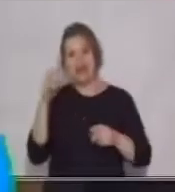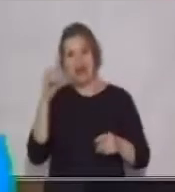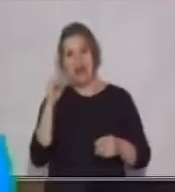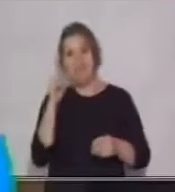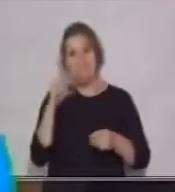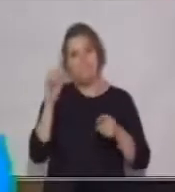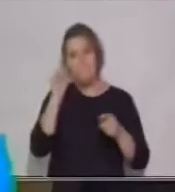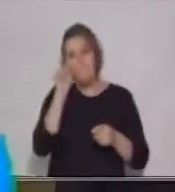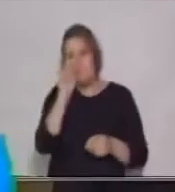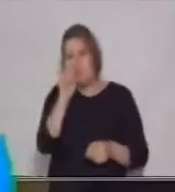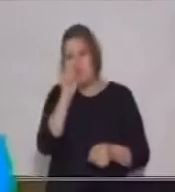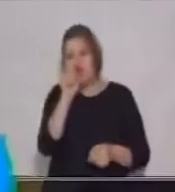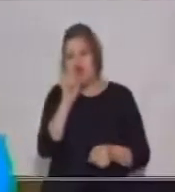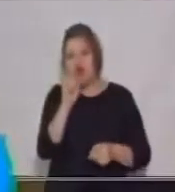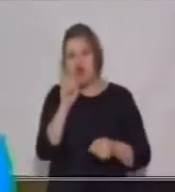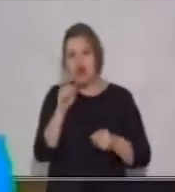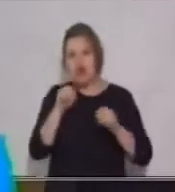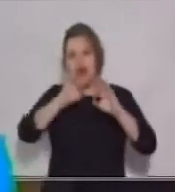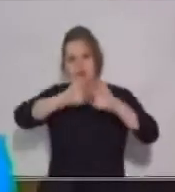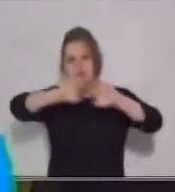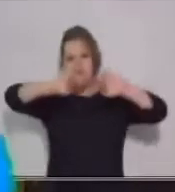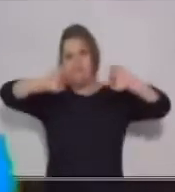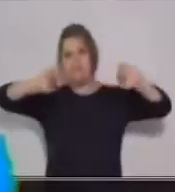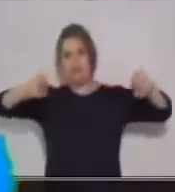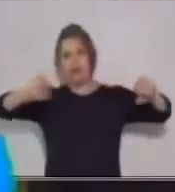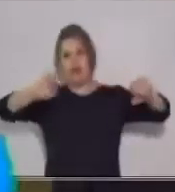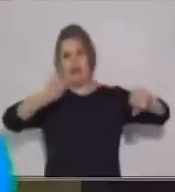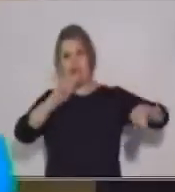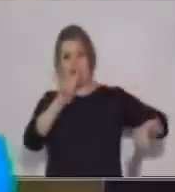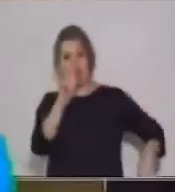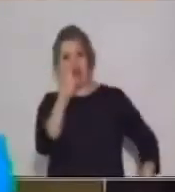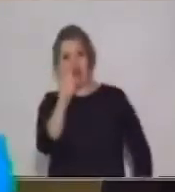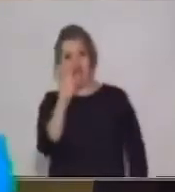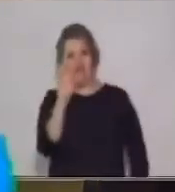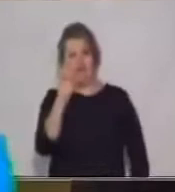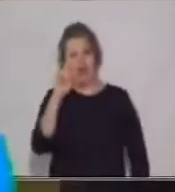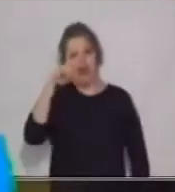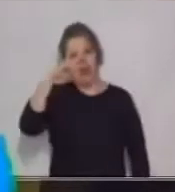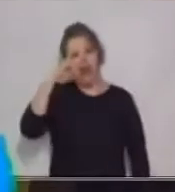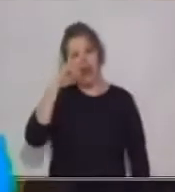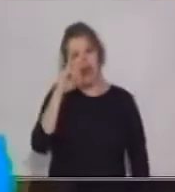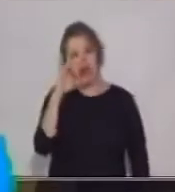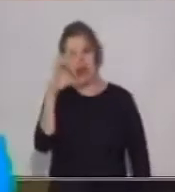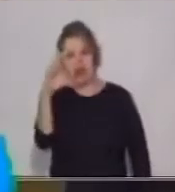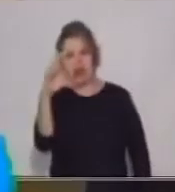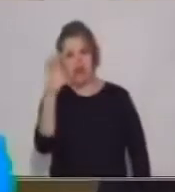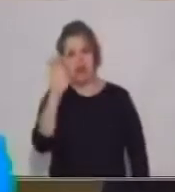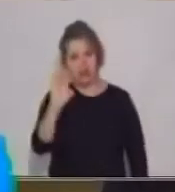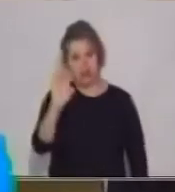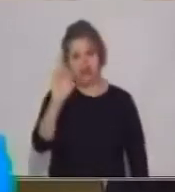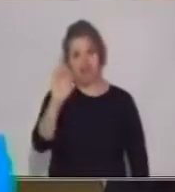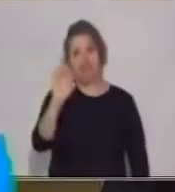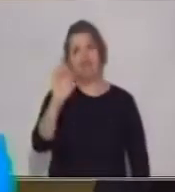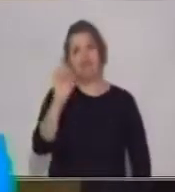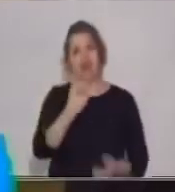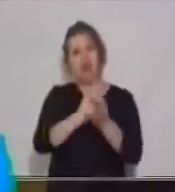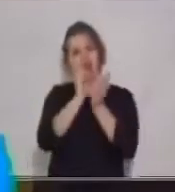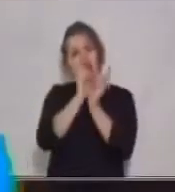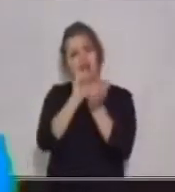vértice. Este elemento también, el vértice, es el punto en donde cambia de dirección la